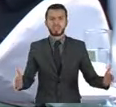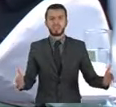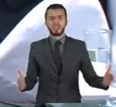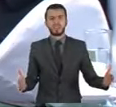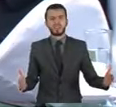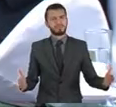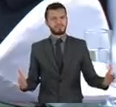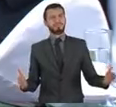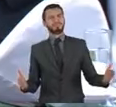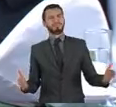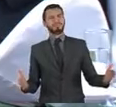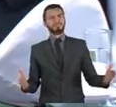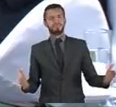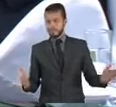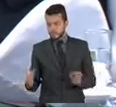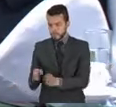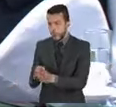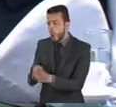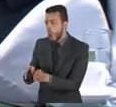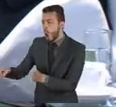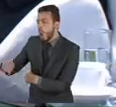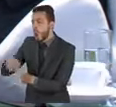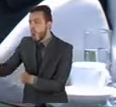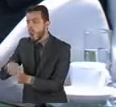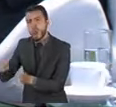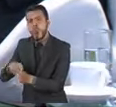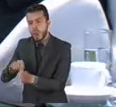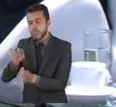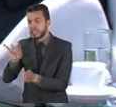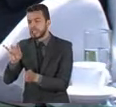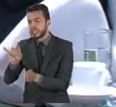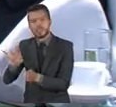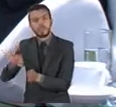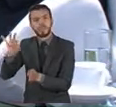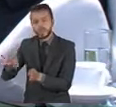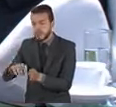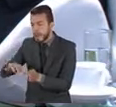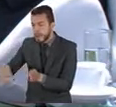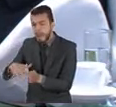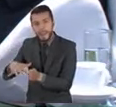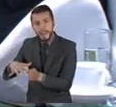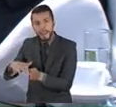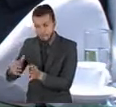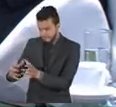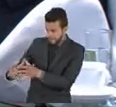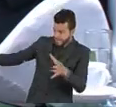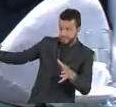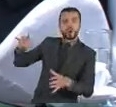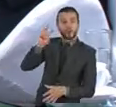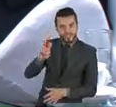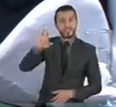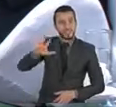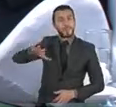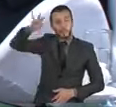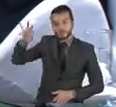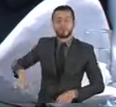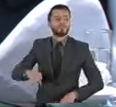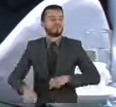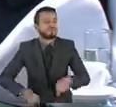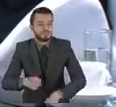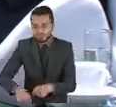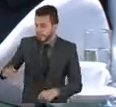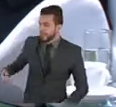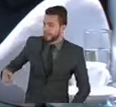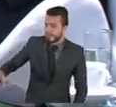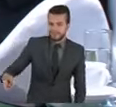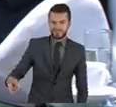los peatones, las bicicletas, el sistema de transporte público, Somos el 85% de los viajes, pero solo ocupamos